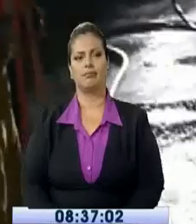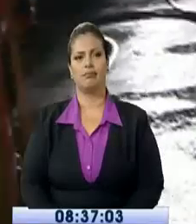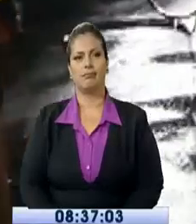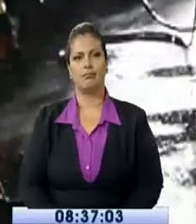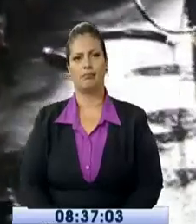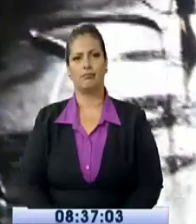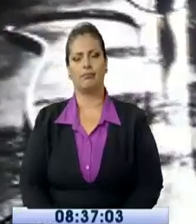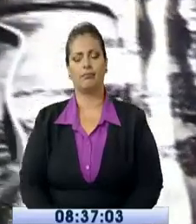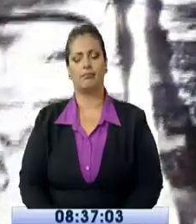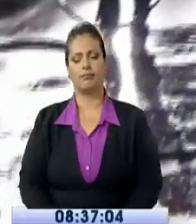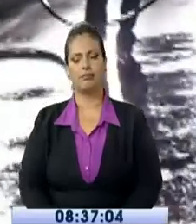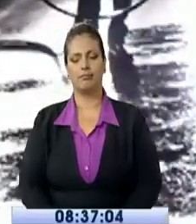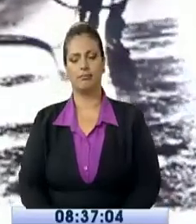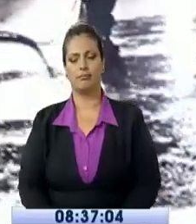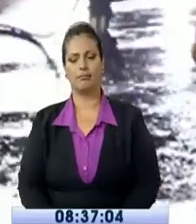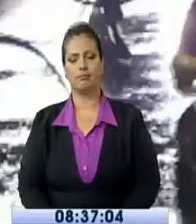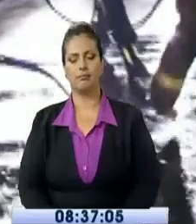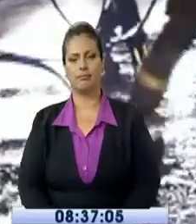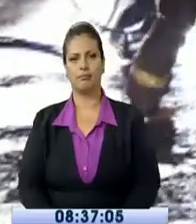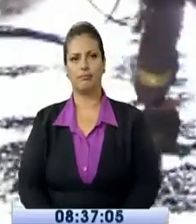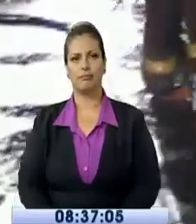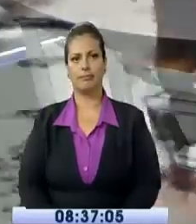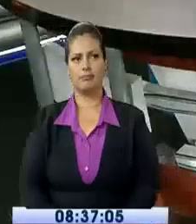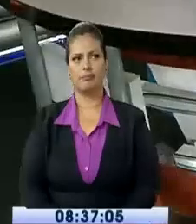Informó Jorge Salazar.